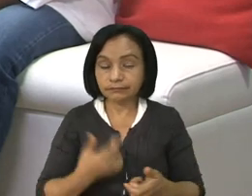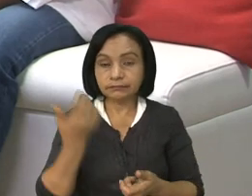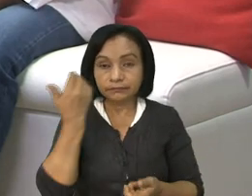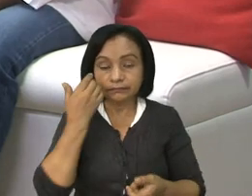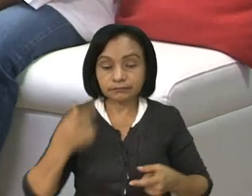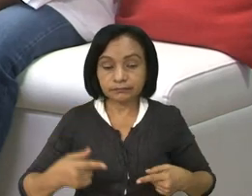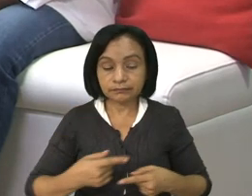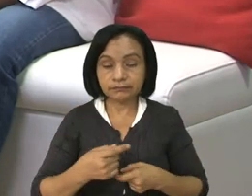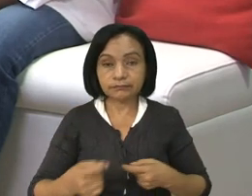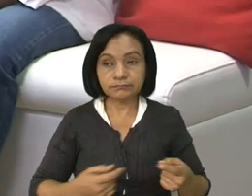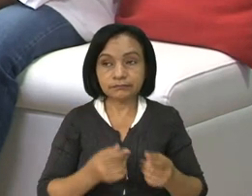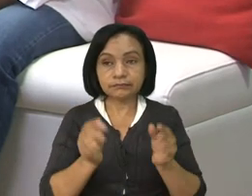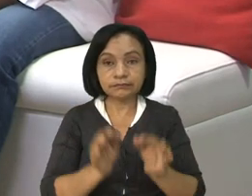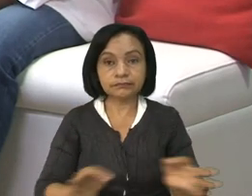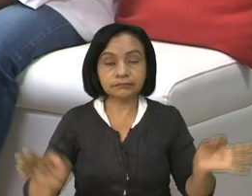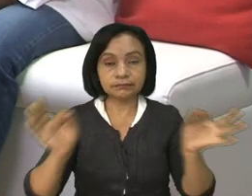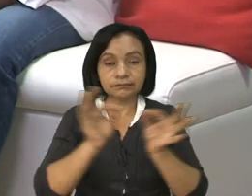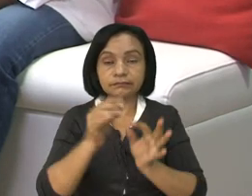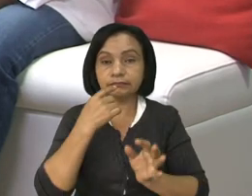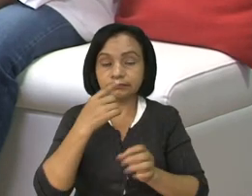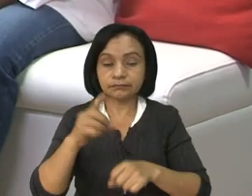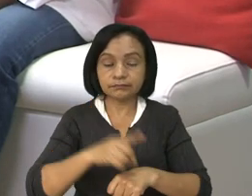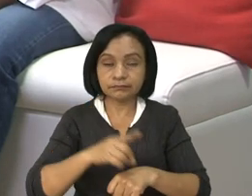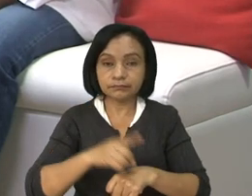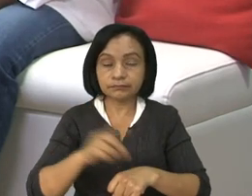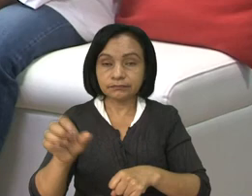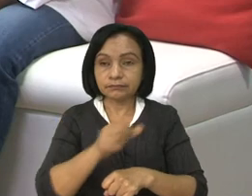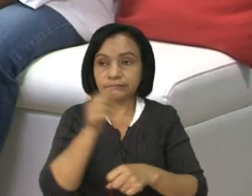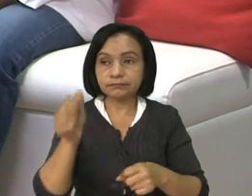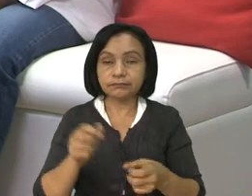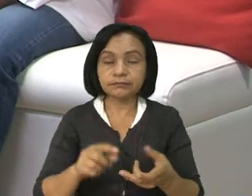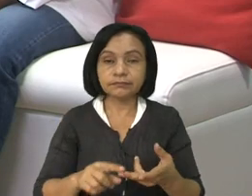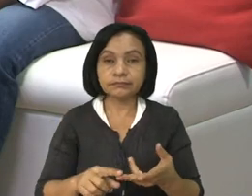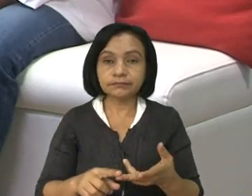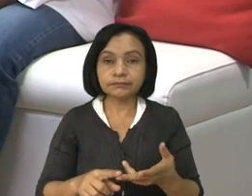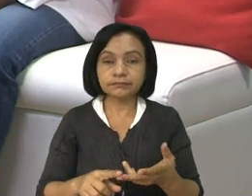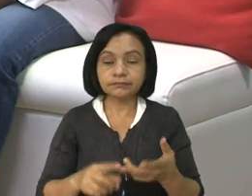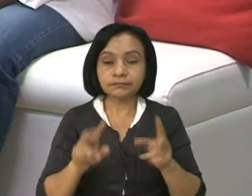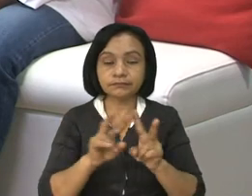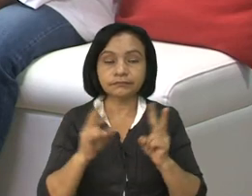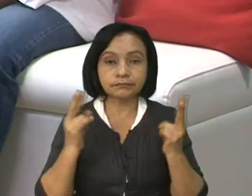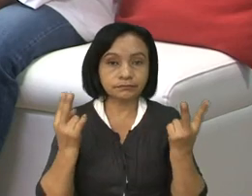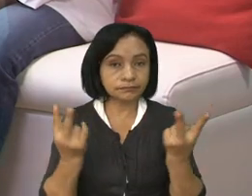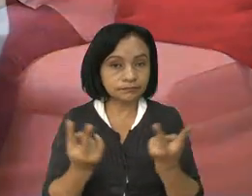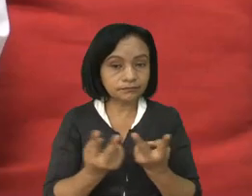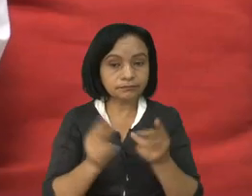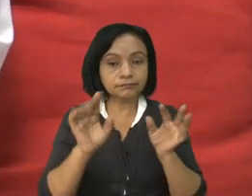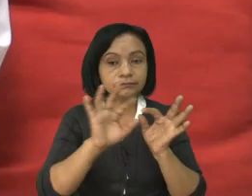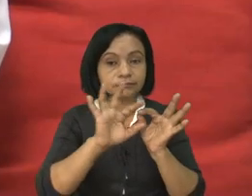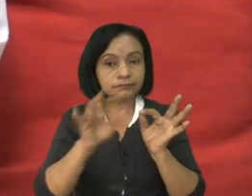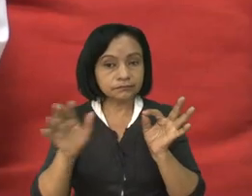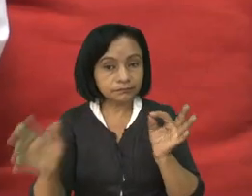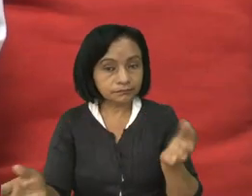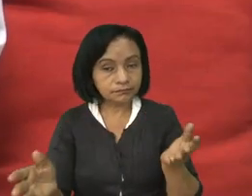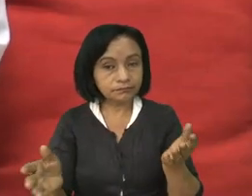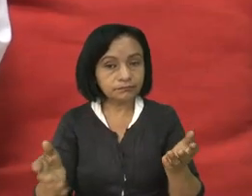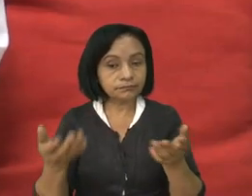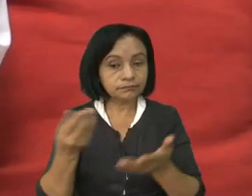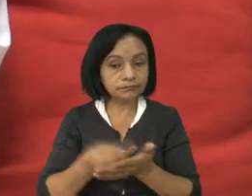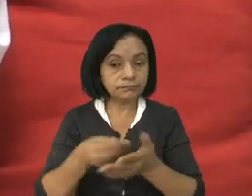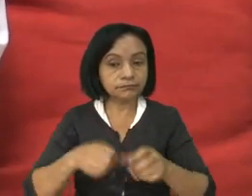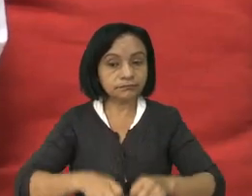enfermedades parasitarias. Importante lo que dijo, doctor. Otras cosas las verduras, las frutas que nosotros compramos en los